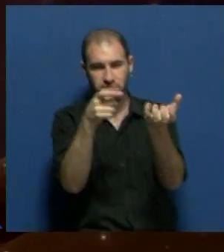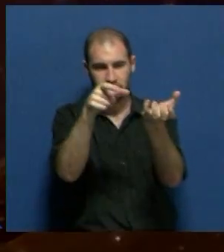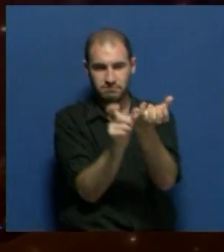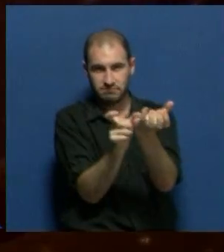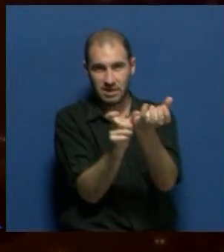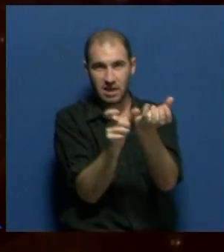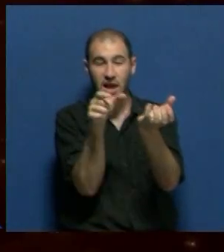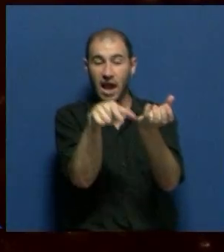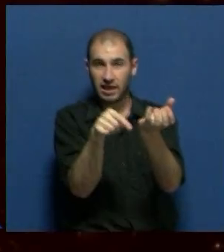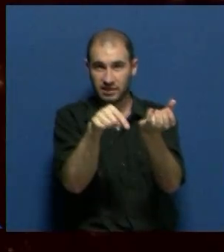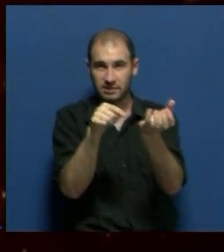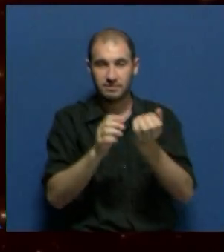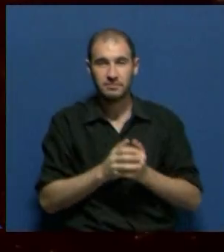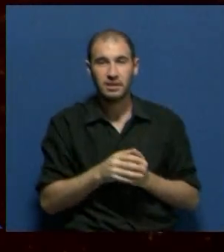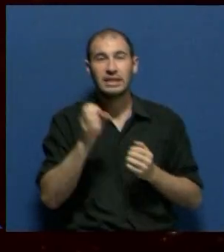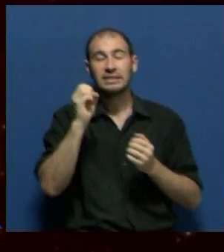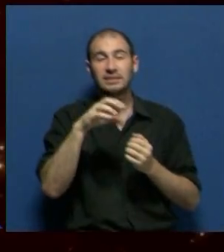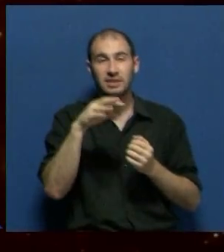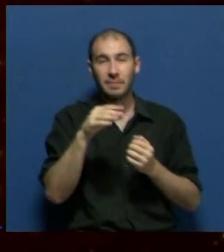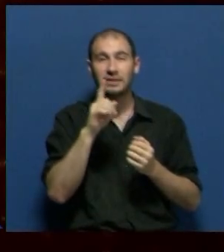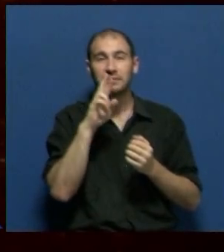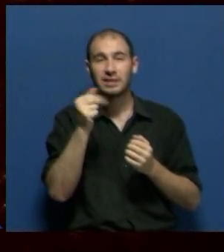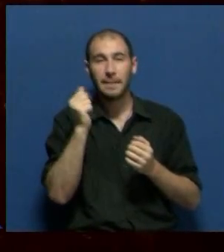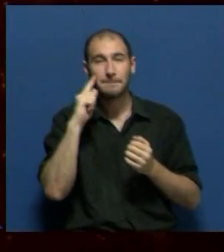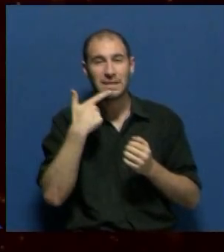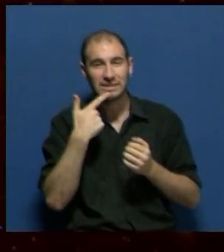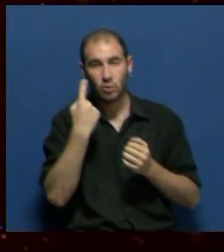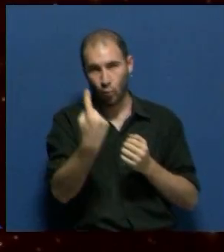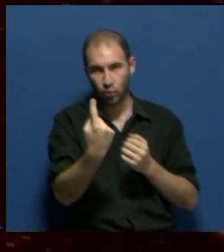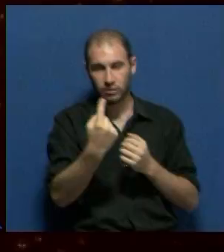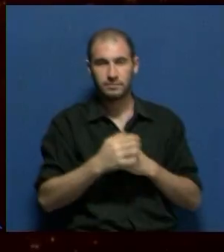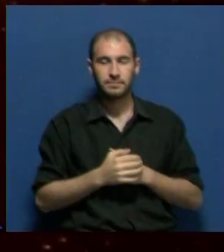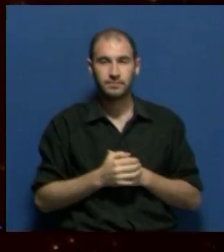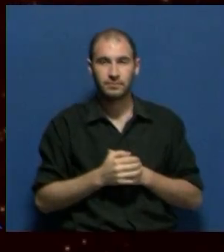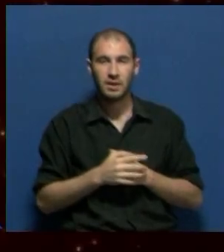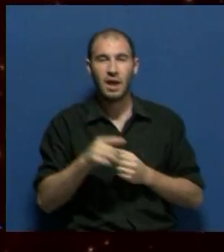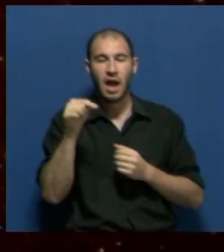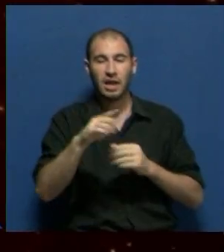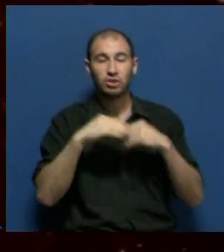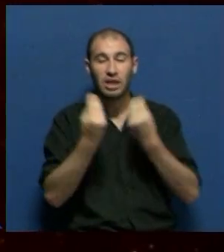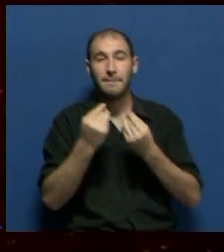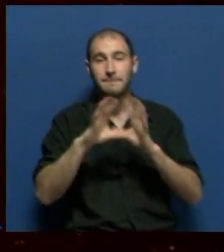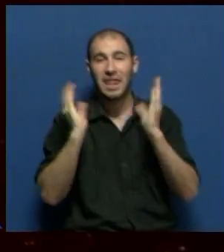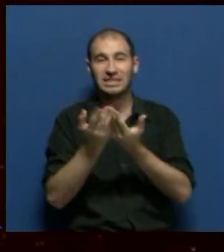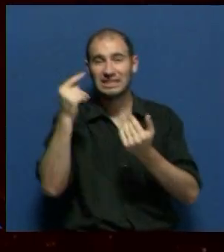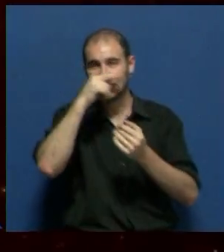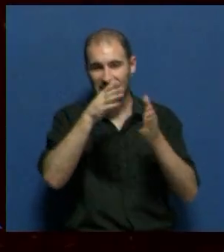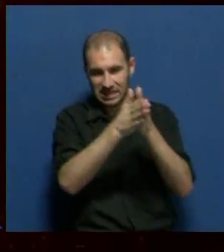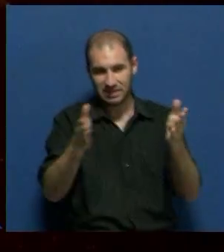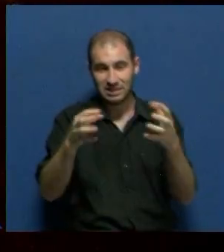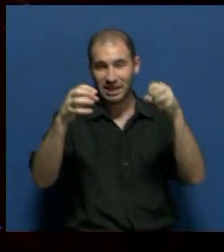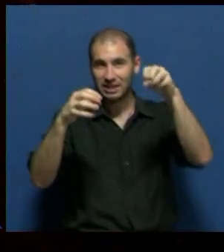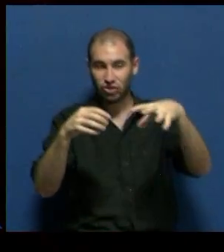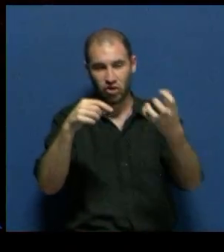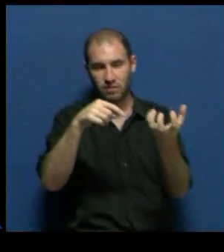ese sistema llamado TRAPPIST-1, hay 7 planetas, su estrella